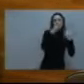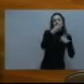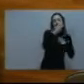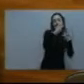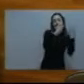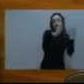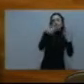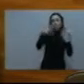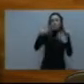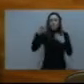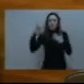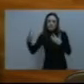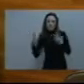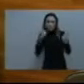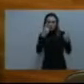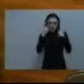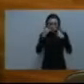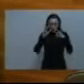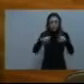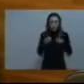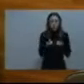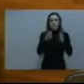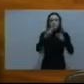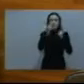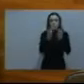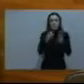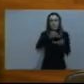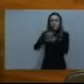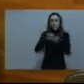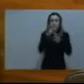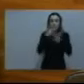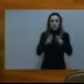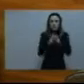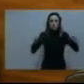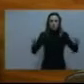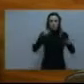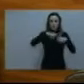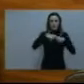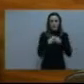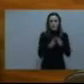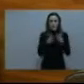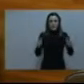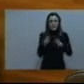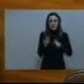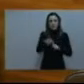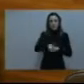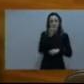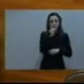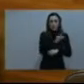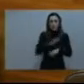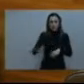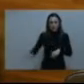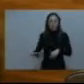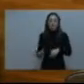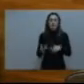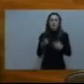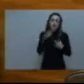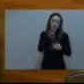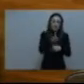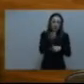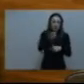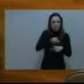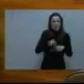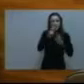en un 42% el número de centros participantes. En educación infantil y primaria se imparte también el proyecto Cambia, una experiencia